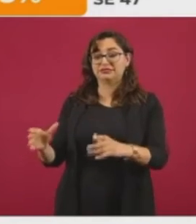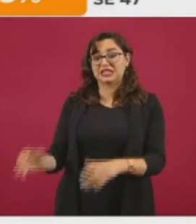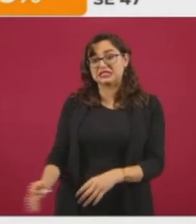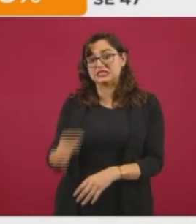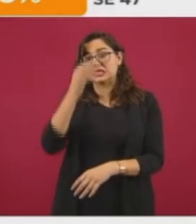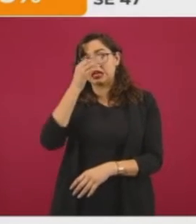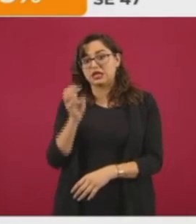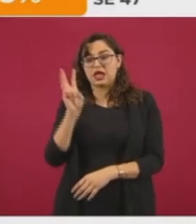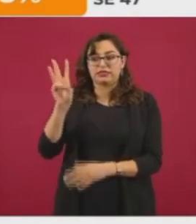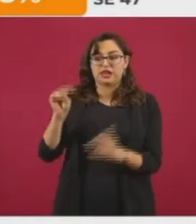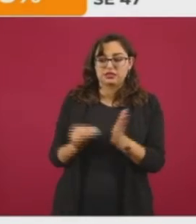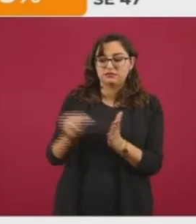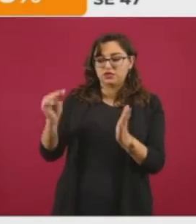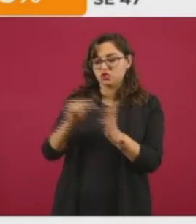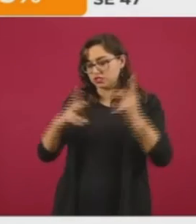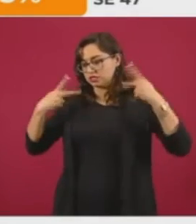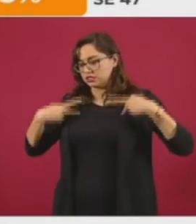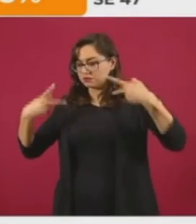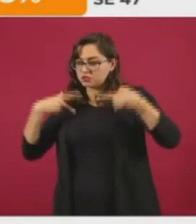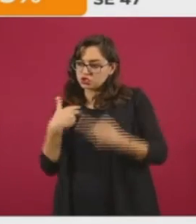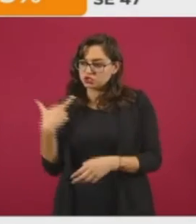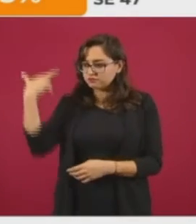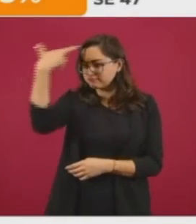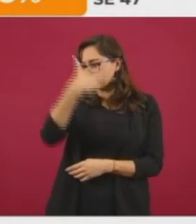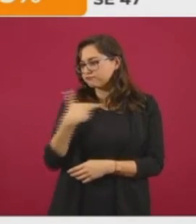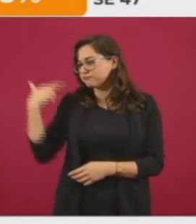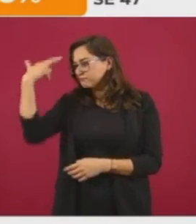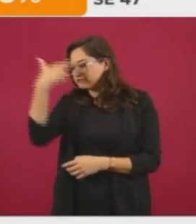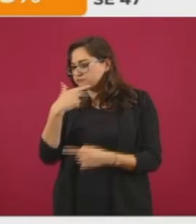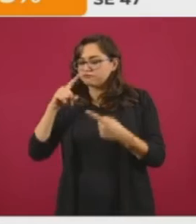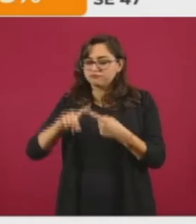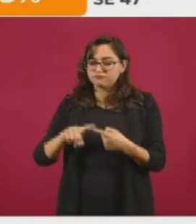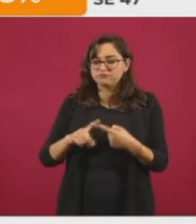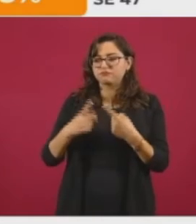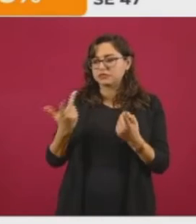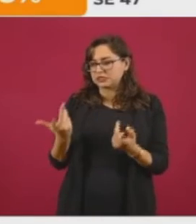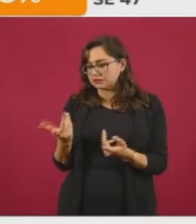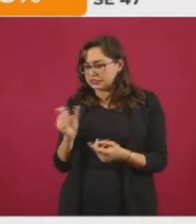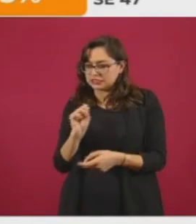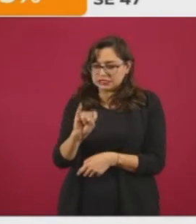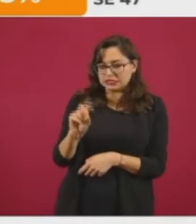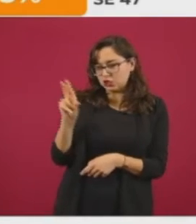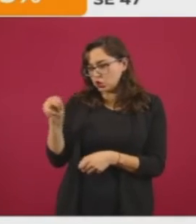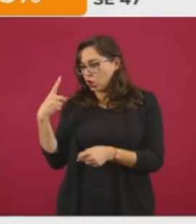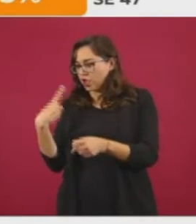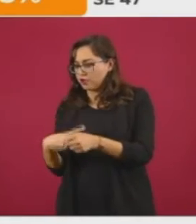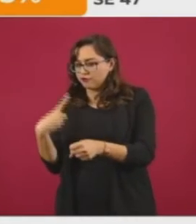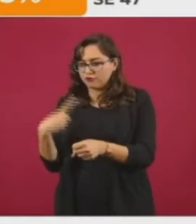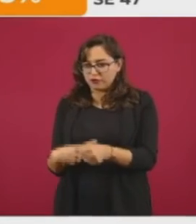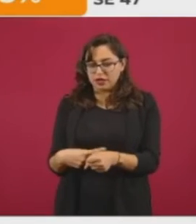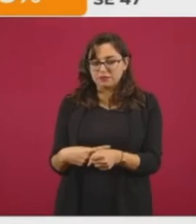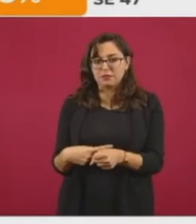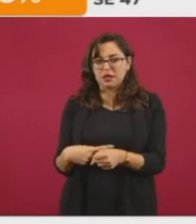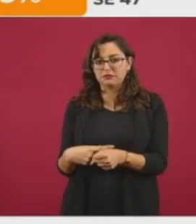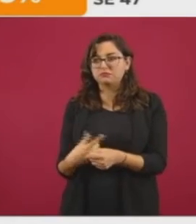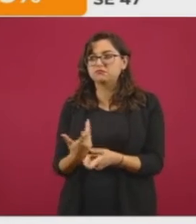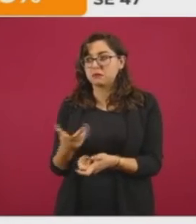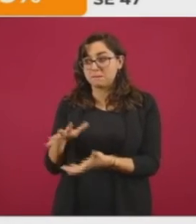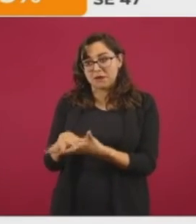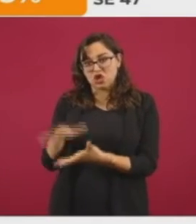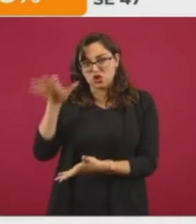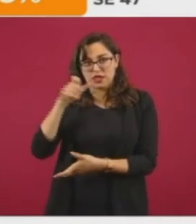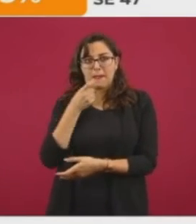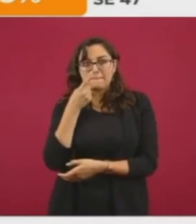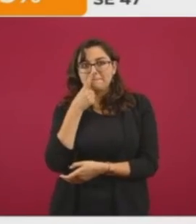estudiadas mediante un estudio epidemiológico de caso y en su mayoría una toma de